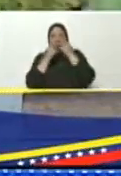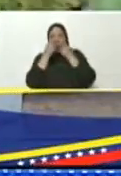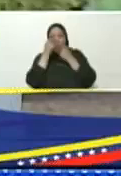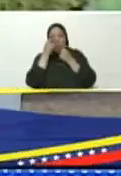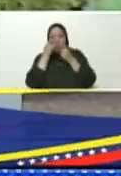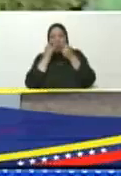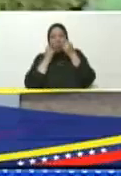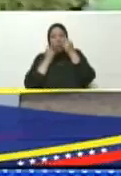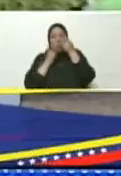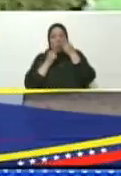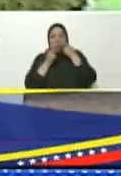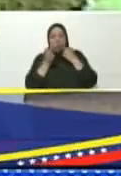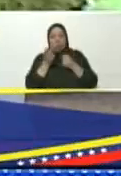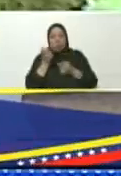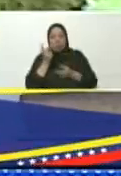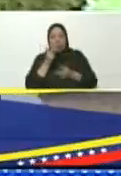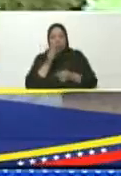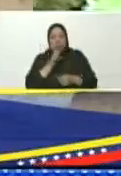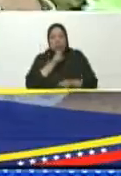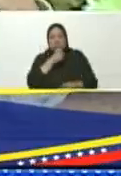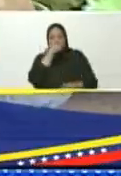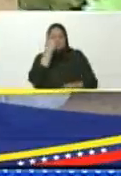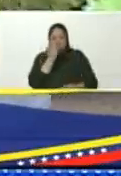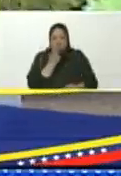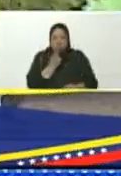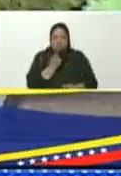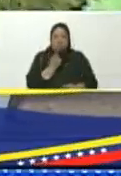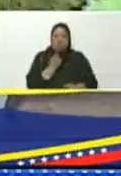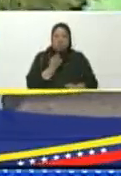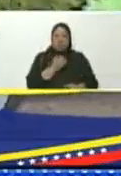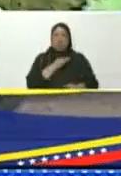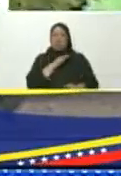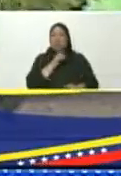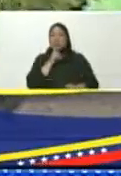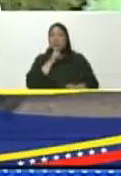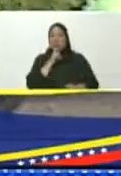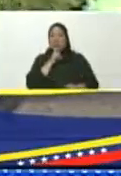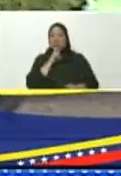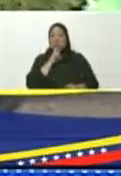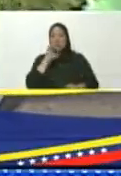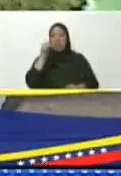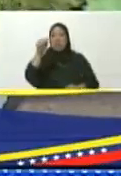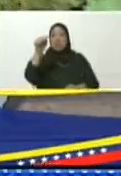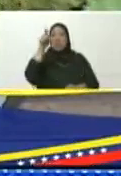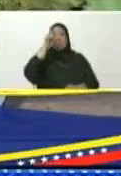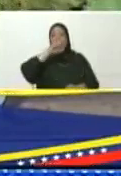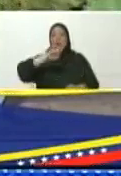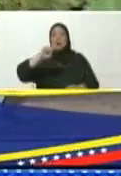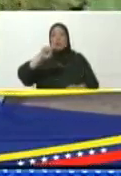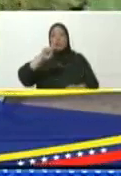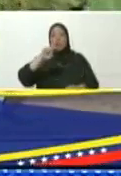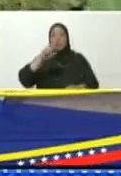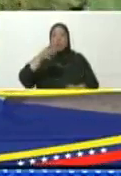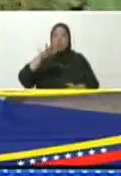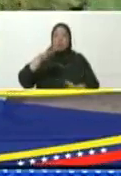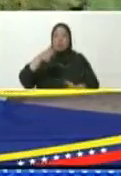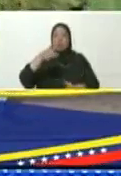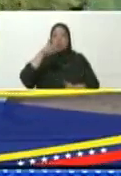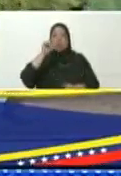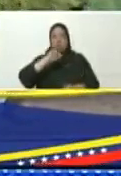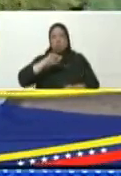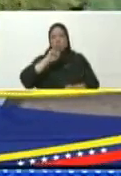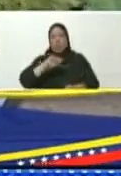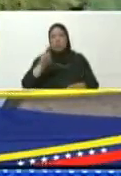de parálisis que me entra. Todavía, ya casi a 10 años, Nancy, de ese